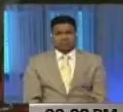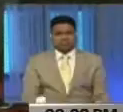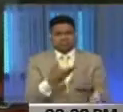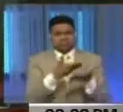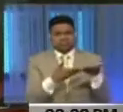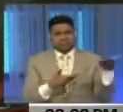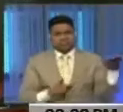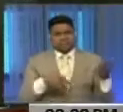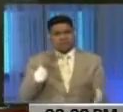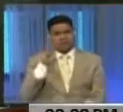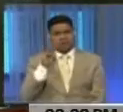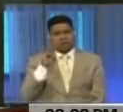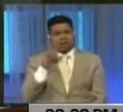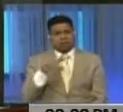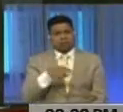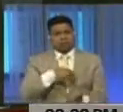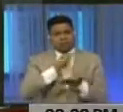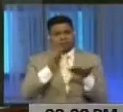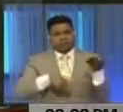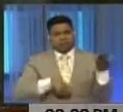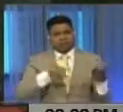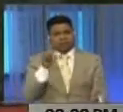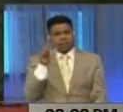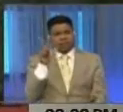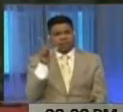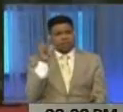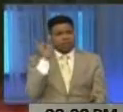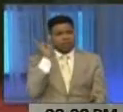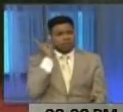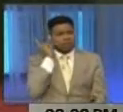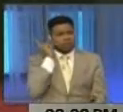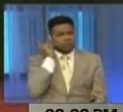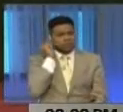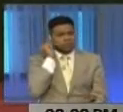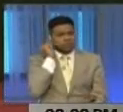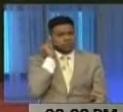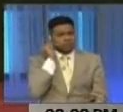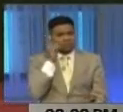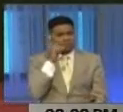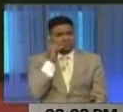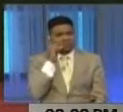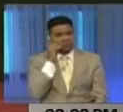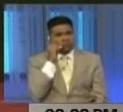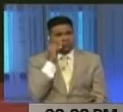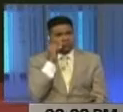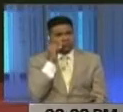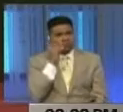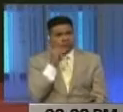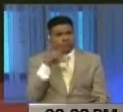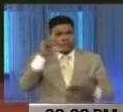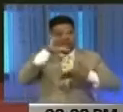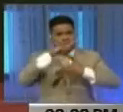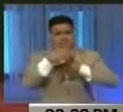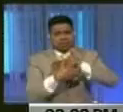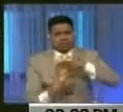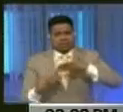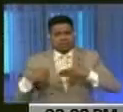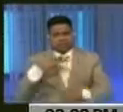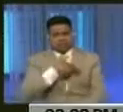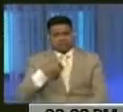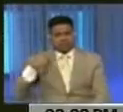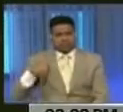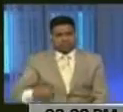oro. Firman señor Du Tingli, gerente general para América Latina de la empresa Yankuang.